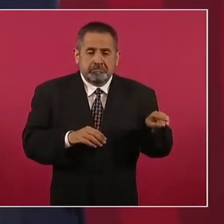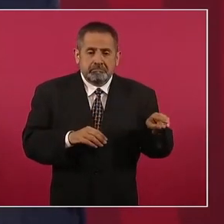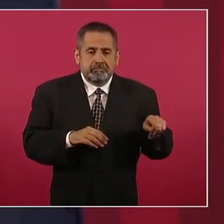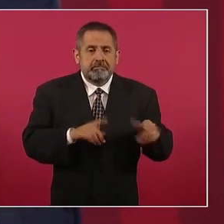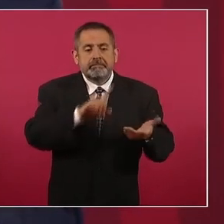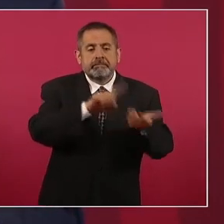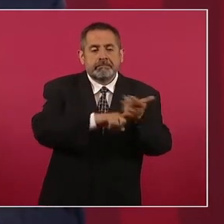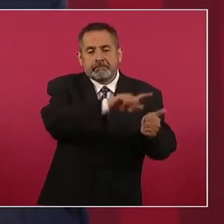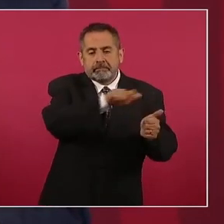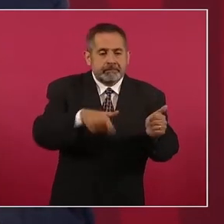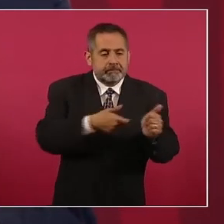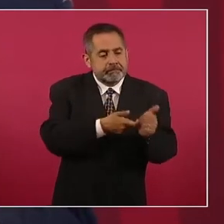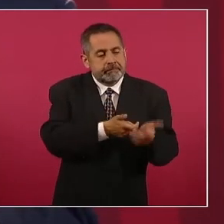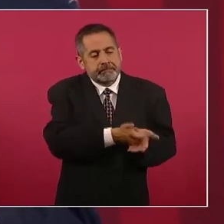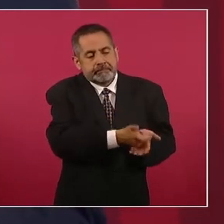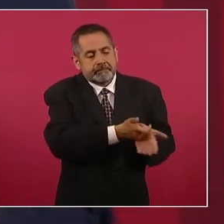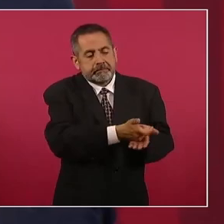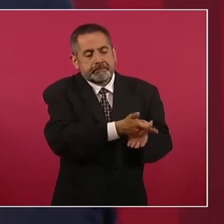financiado por